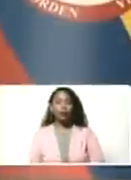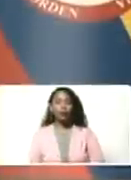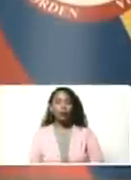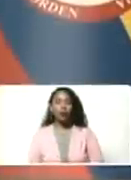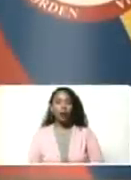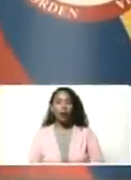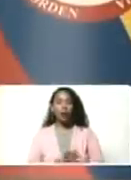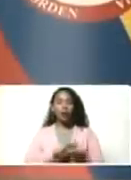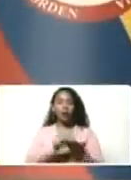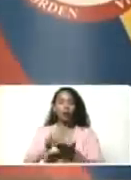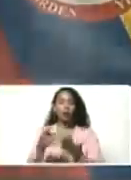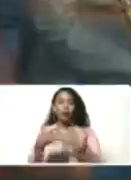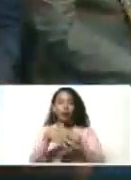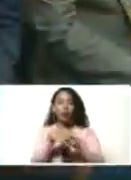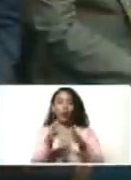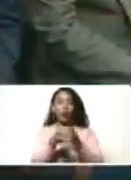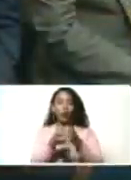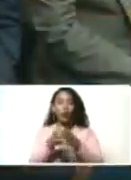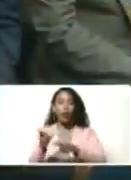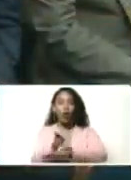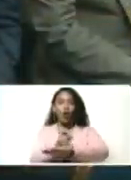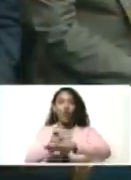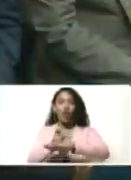miembros de la delegación del gobierno de Colombia,